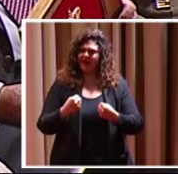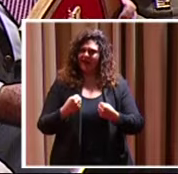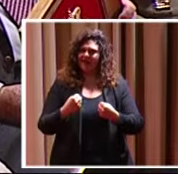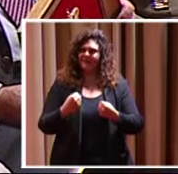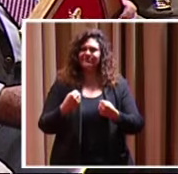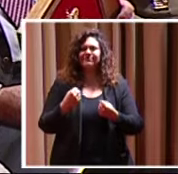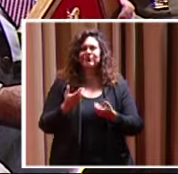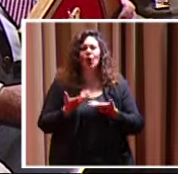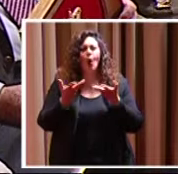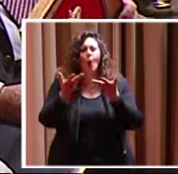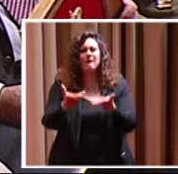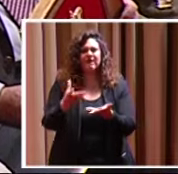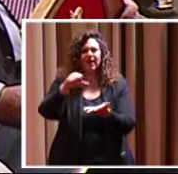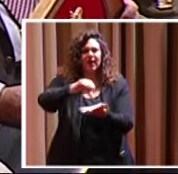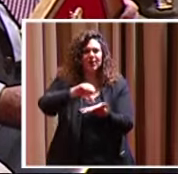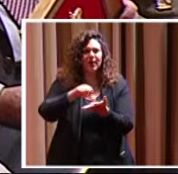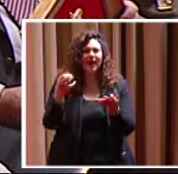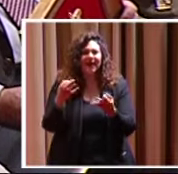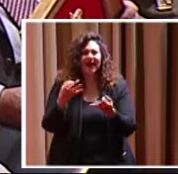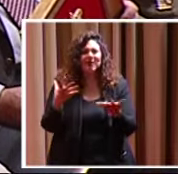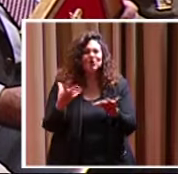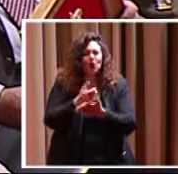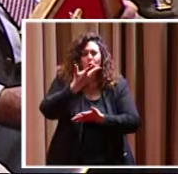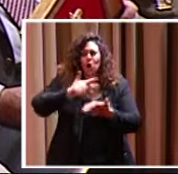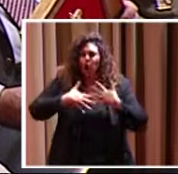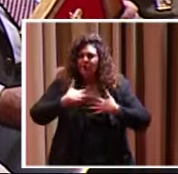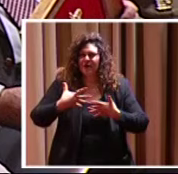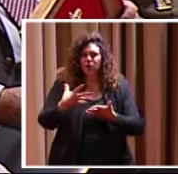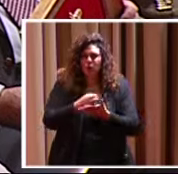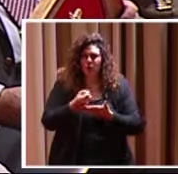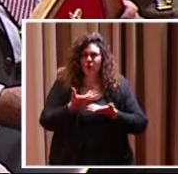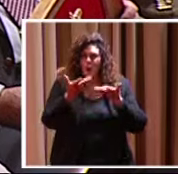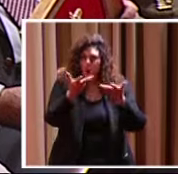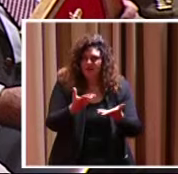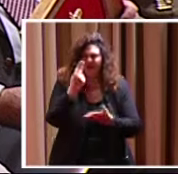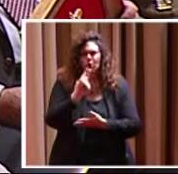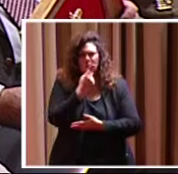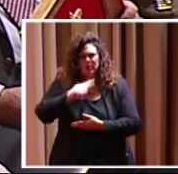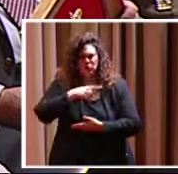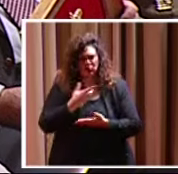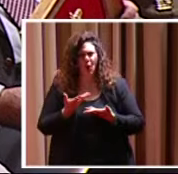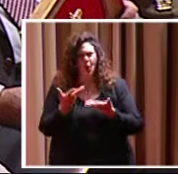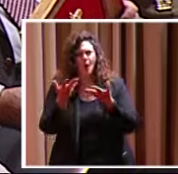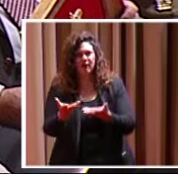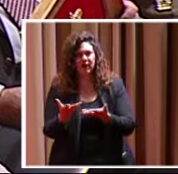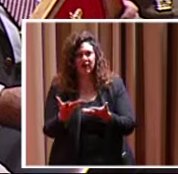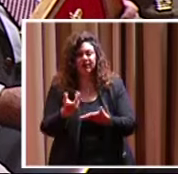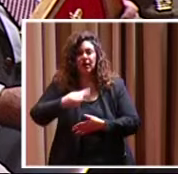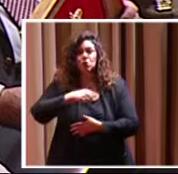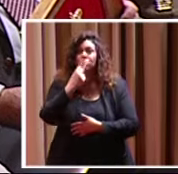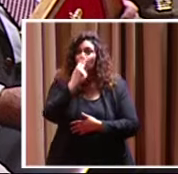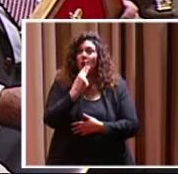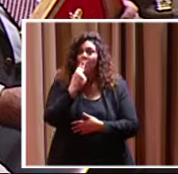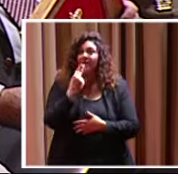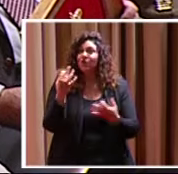al servicio de la ciudad todo nuestro conocimiento y todo nuestro compromiso. Nuestro compromiso con